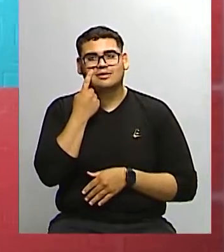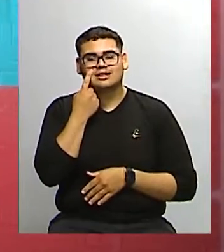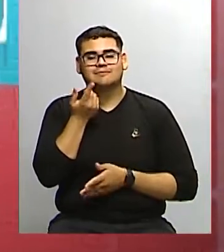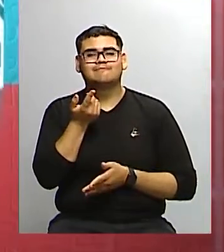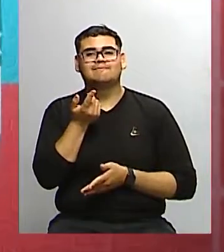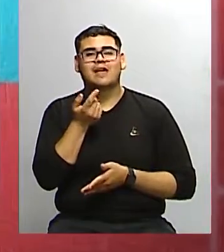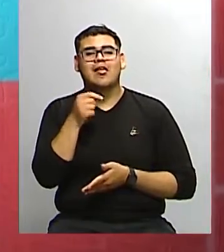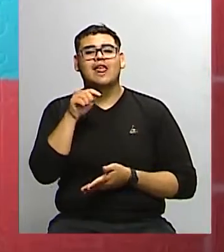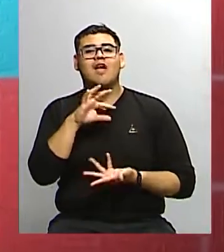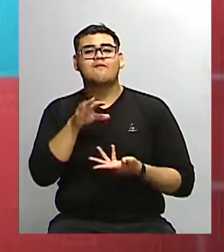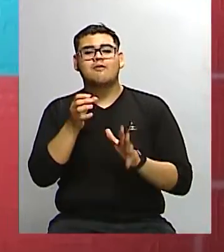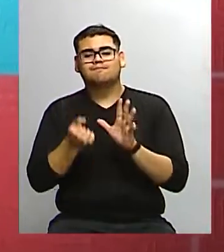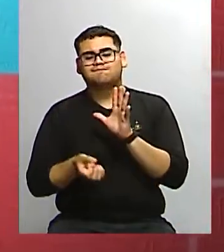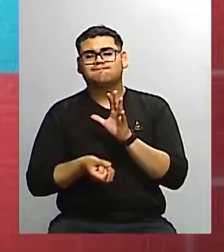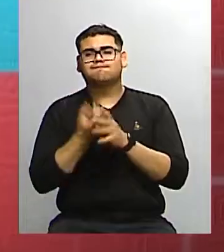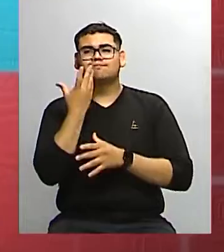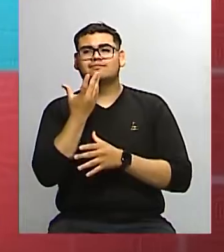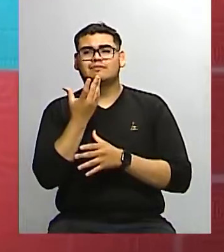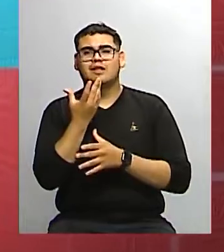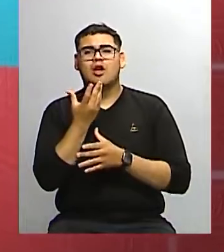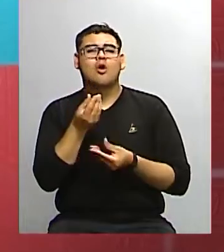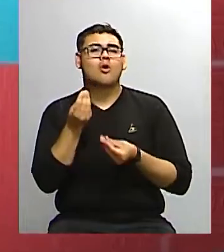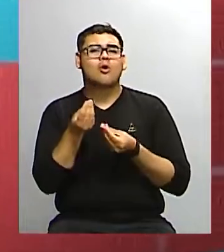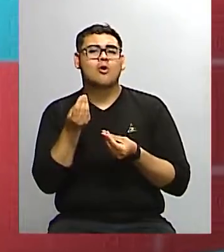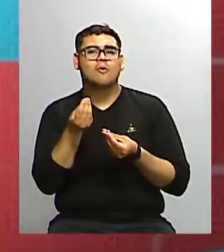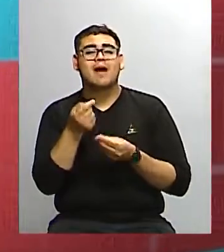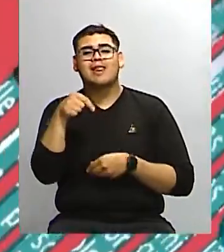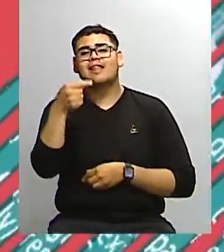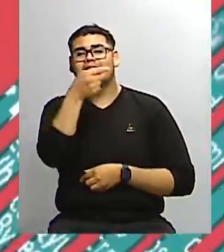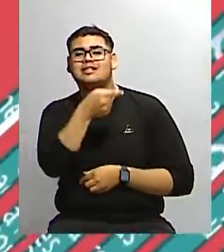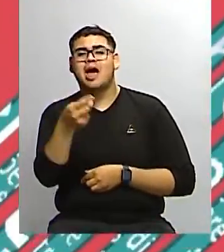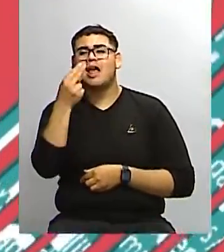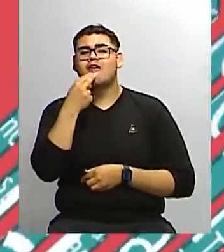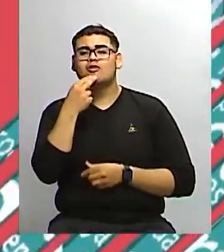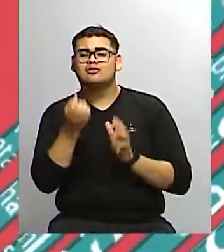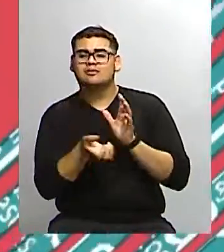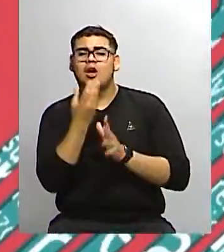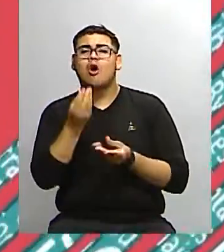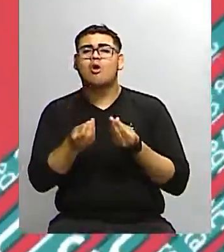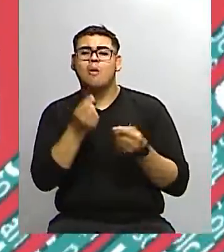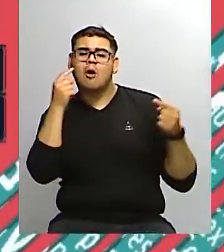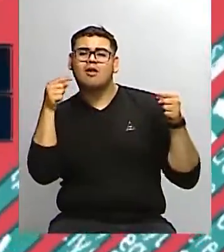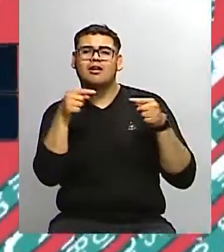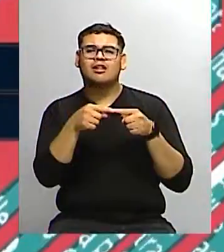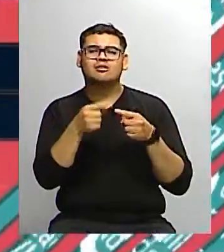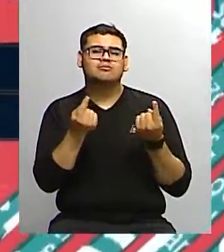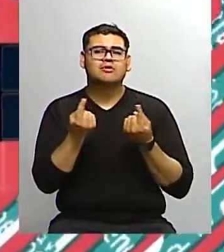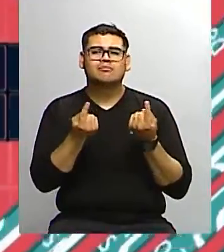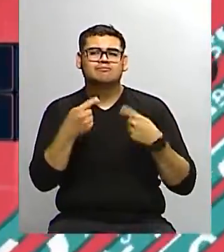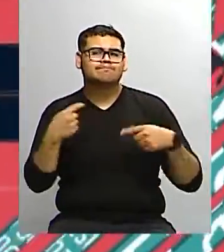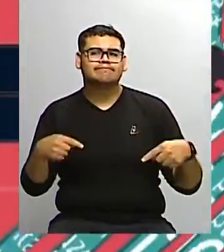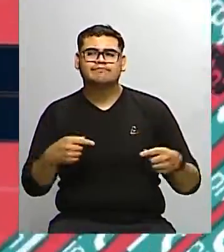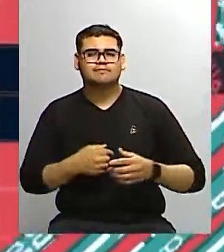cómo surge la iniciativa de instaurar esta Semana Rosa aquí en la provincia de Mendoza. ¿Con qué objetivo? Bien,